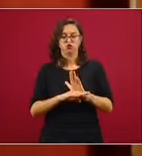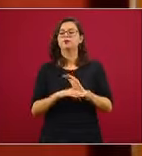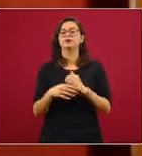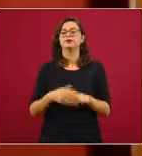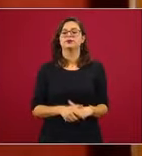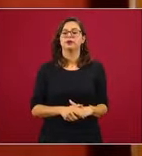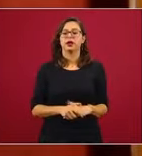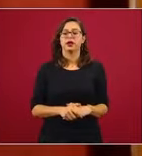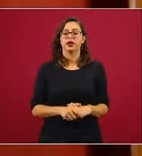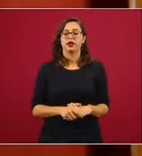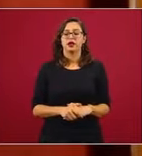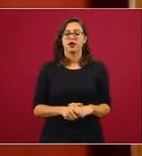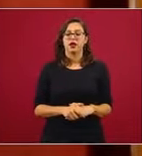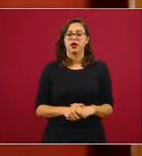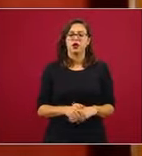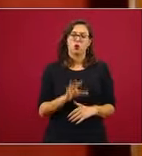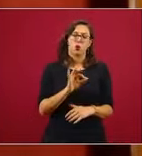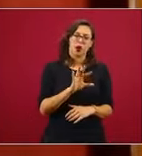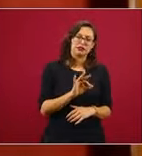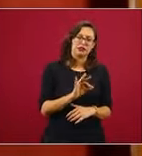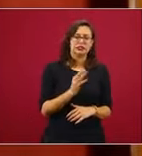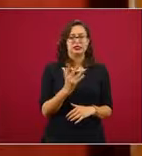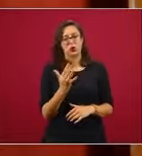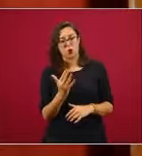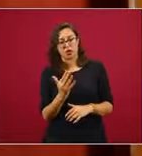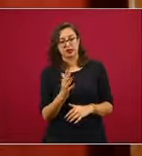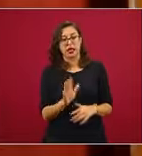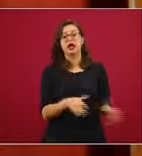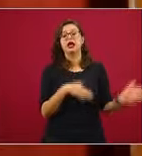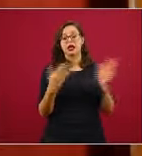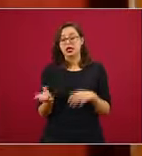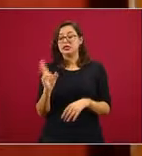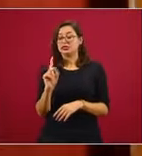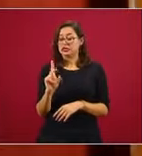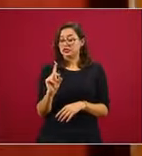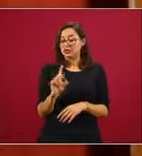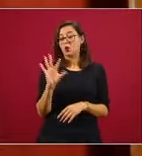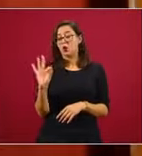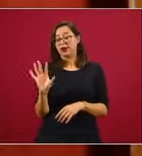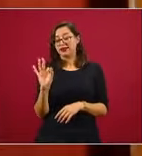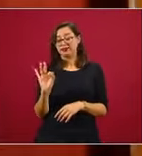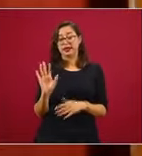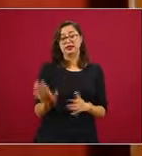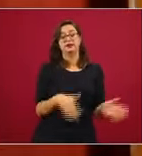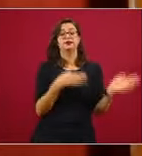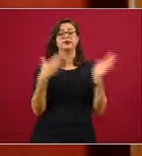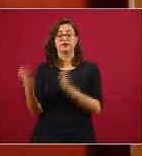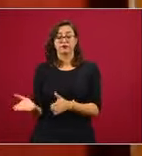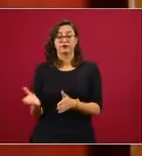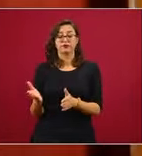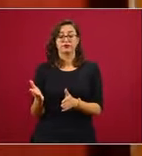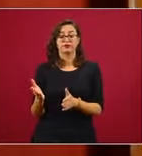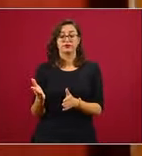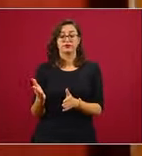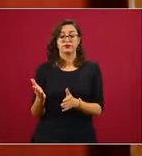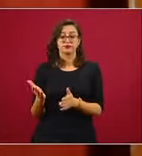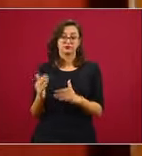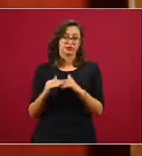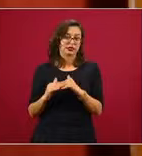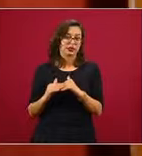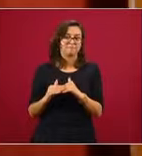entre 40 y 50, entre 30 y 40 y los que están por